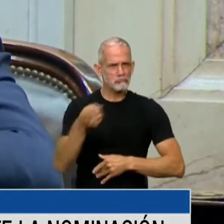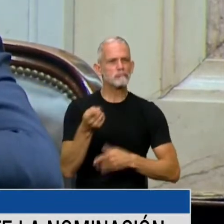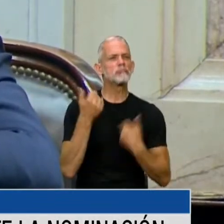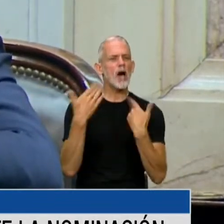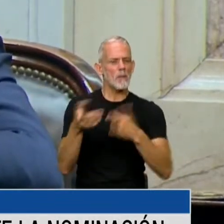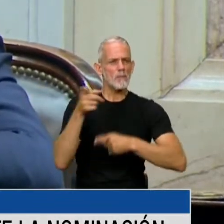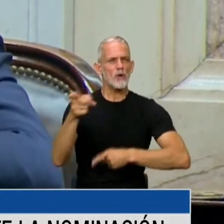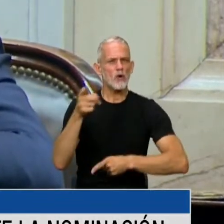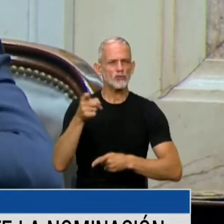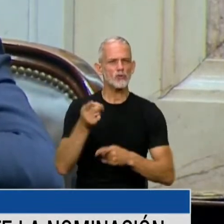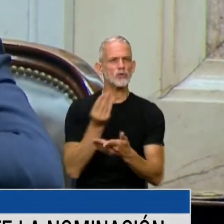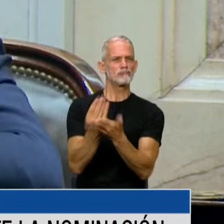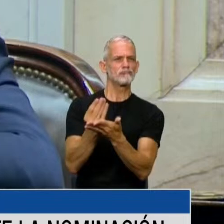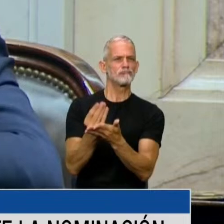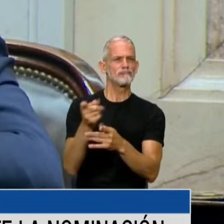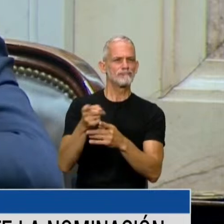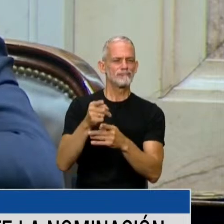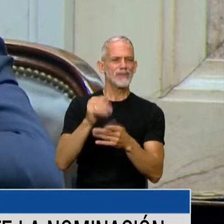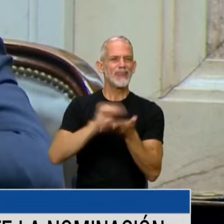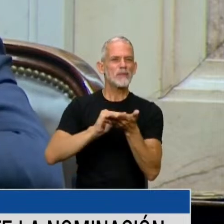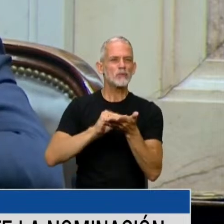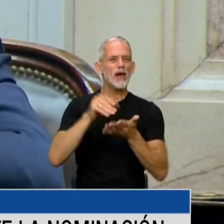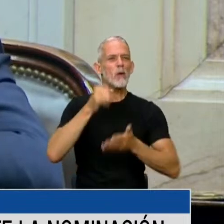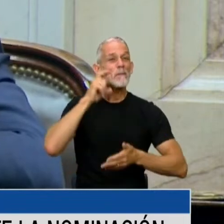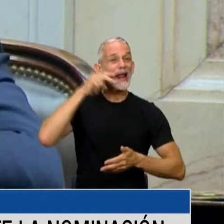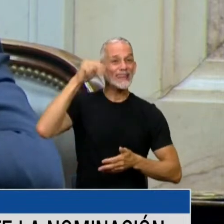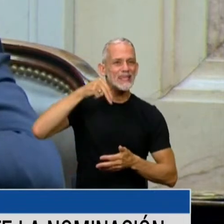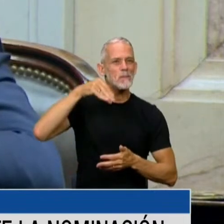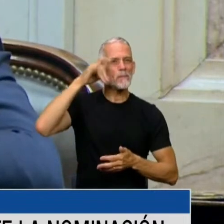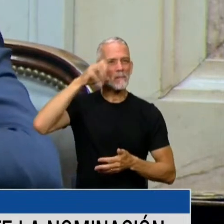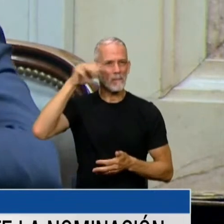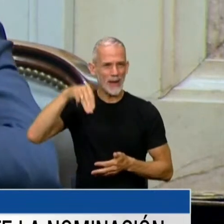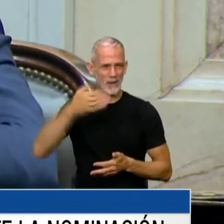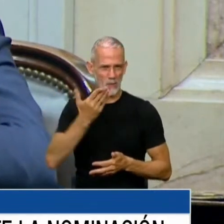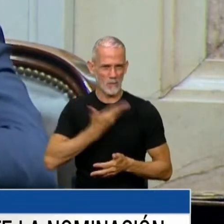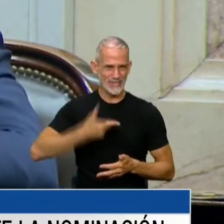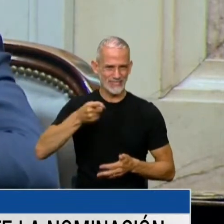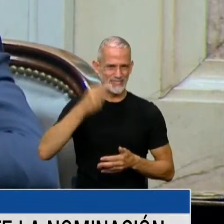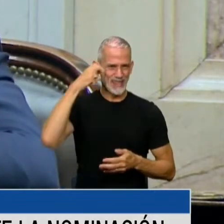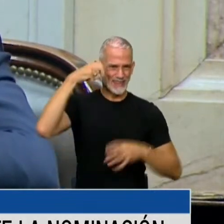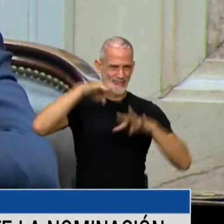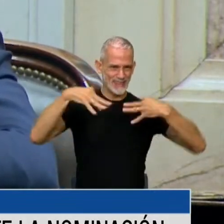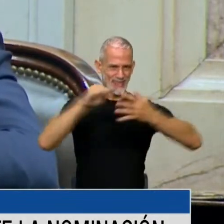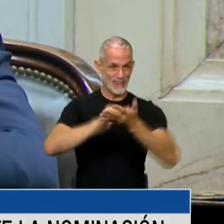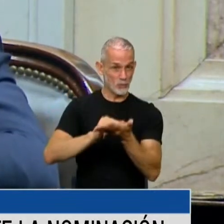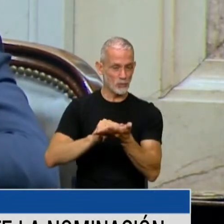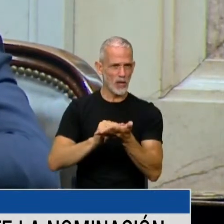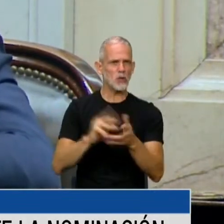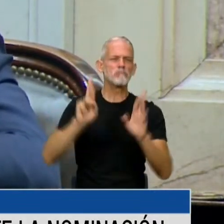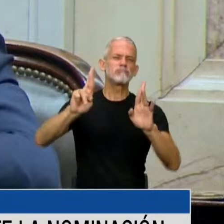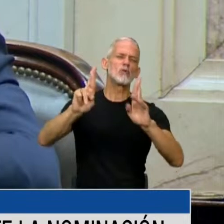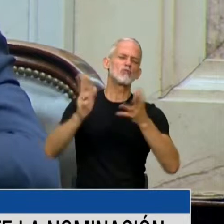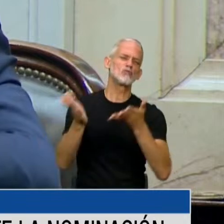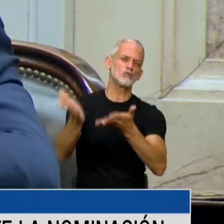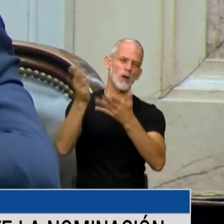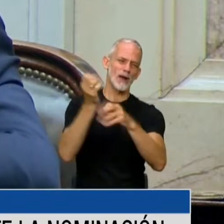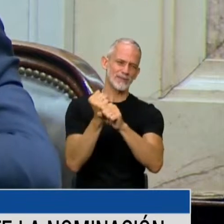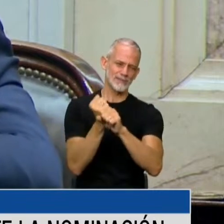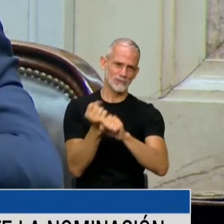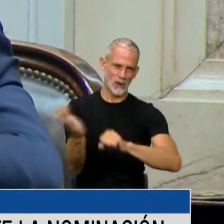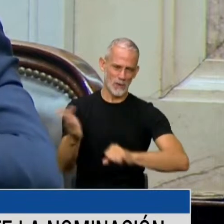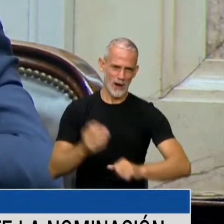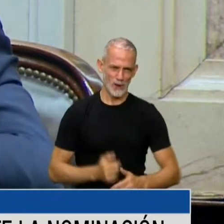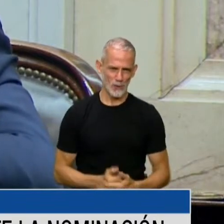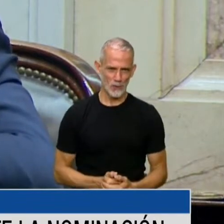favorablemente la nominación del diputado Martín Menem como presidente de esta Cámara, deseándole la mejor de las